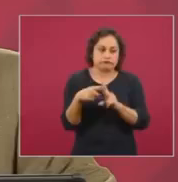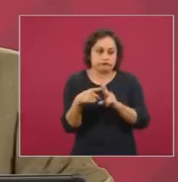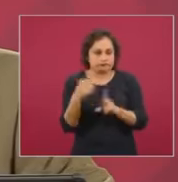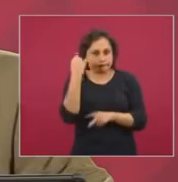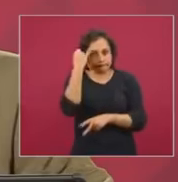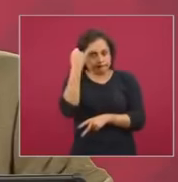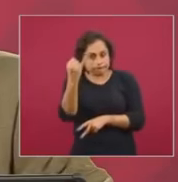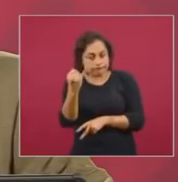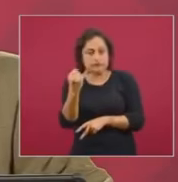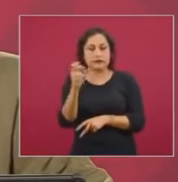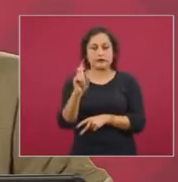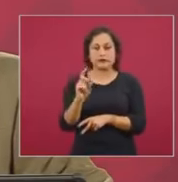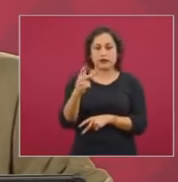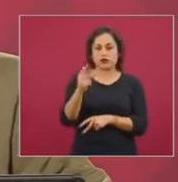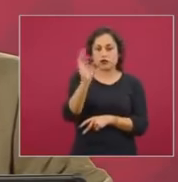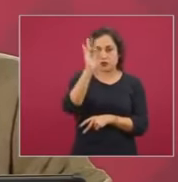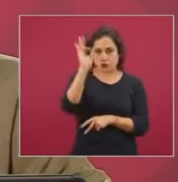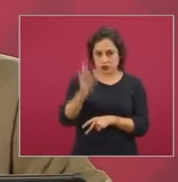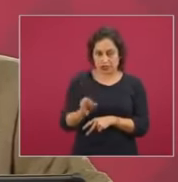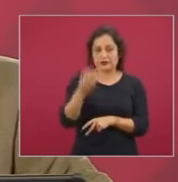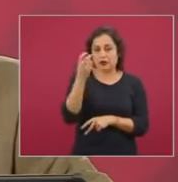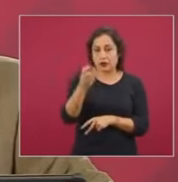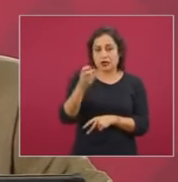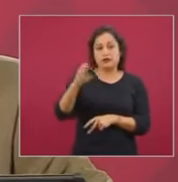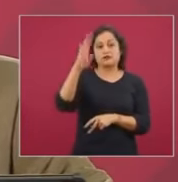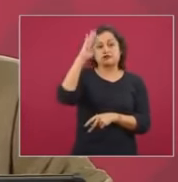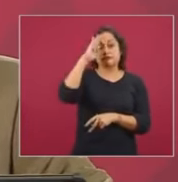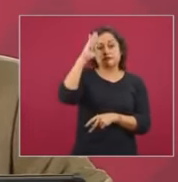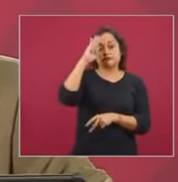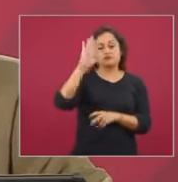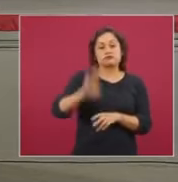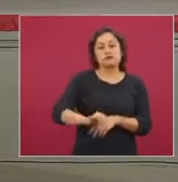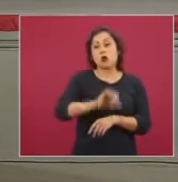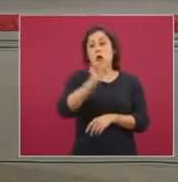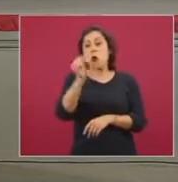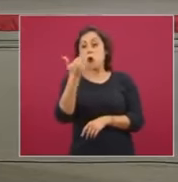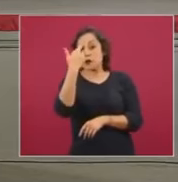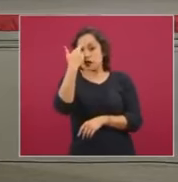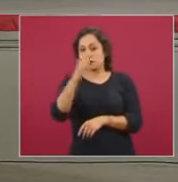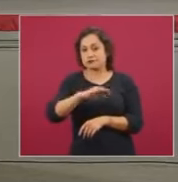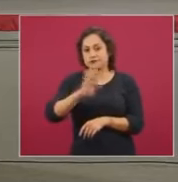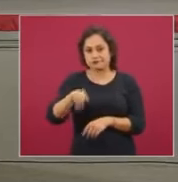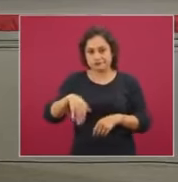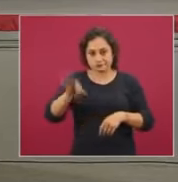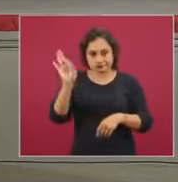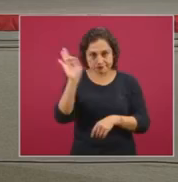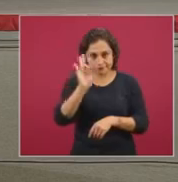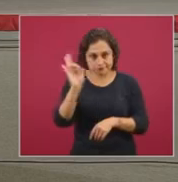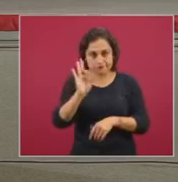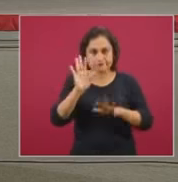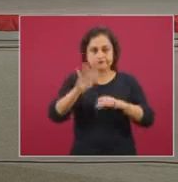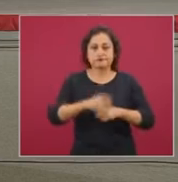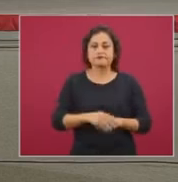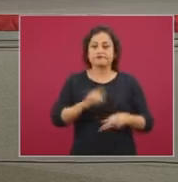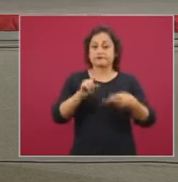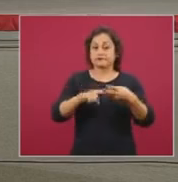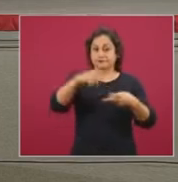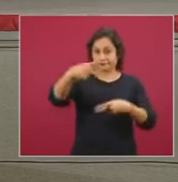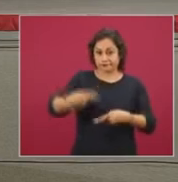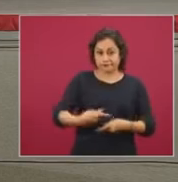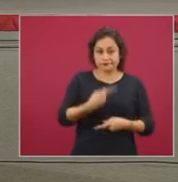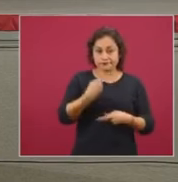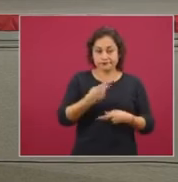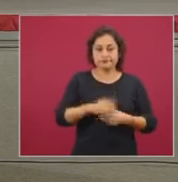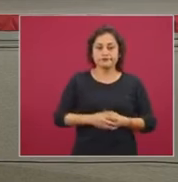de este total del exceso que puede ser explicado por otras causas. De acuerdo a su segunda pregunta, tengo